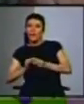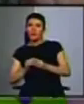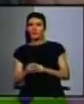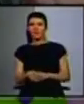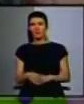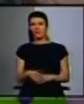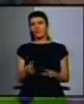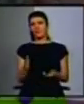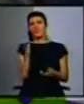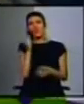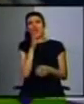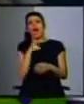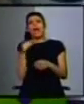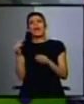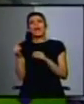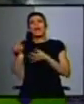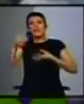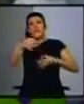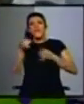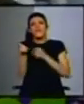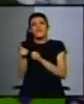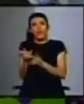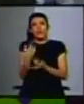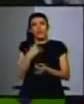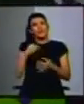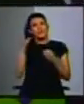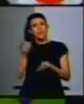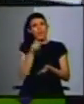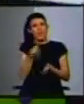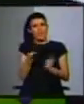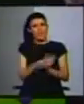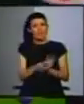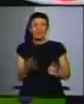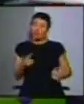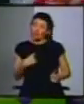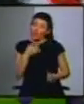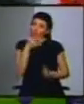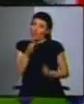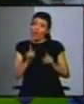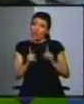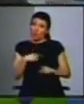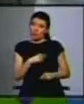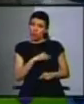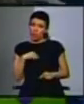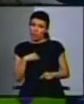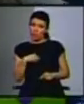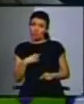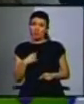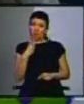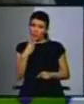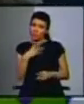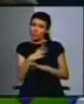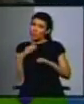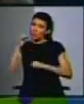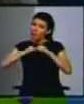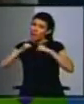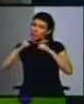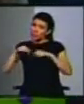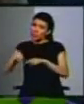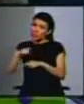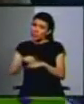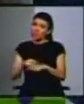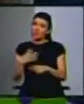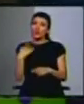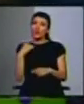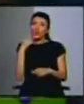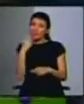sostener razonablemente que hubo lobby. Yo señalé algunos nombres de parlamentarios donde yo he visto mucha actividad de la industria para victimizar a